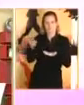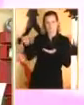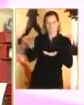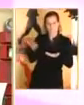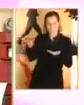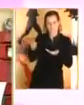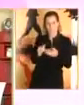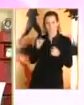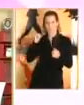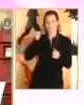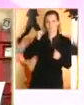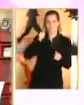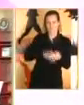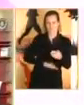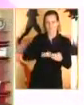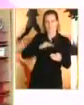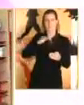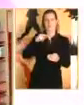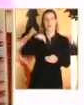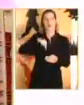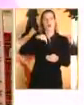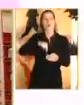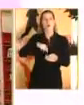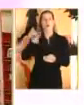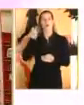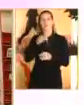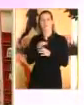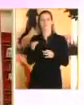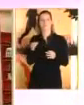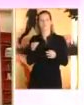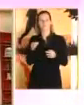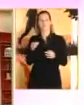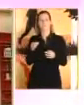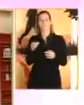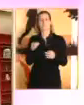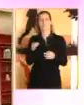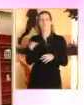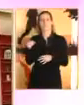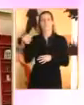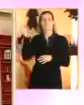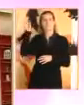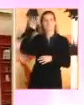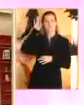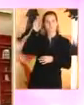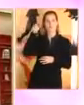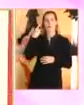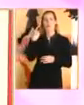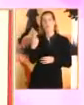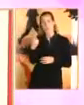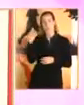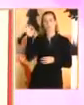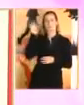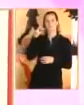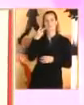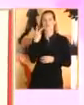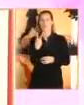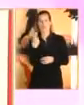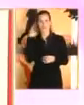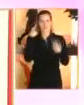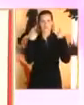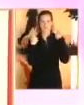hasta el día de hoy que ya vamos así. ¿Y qué tal? Se puede hacer implante bilateral y se puede hacer implante